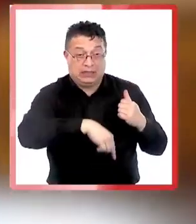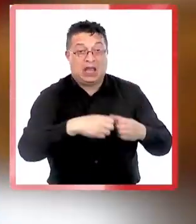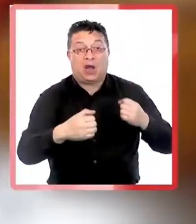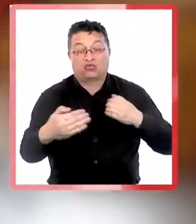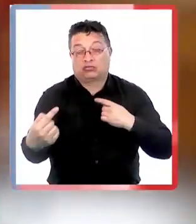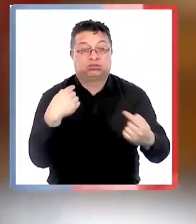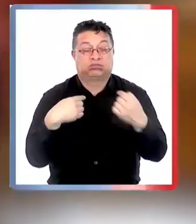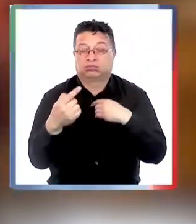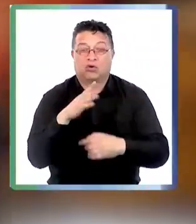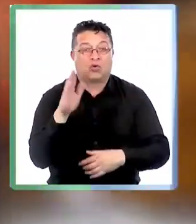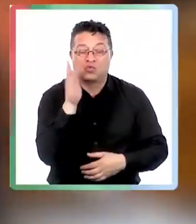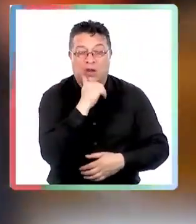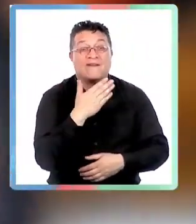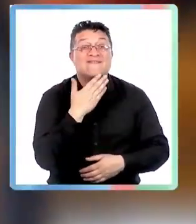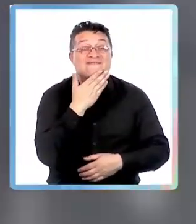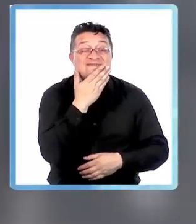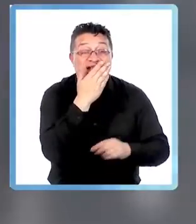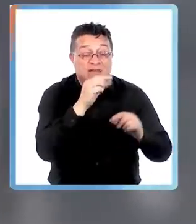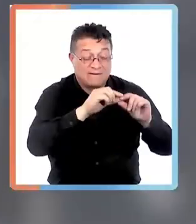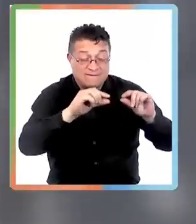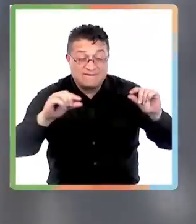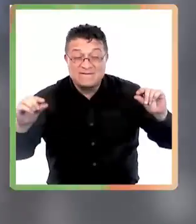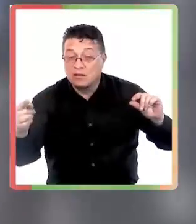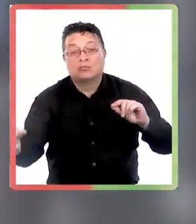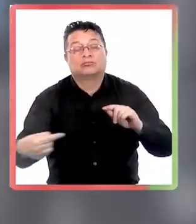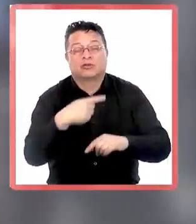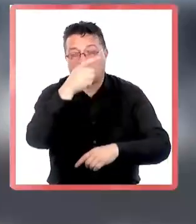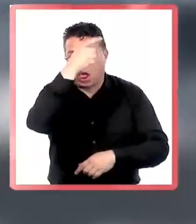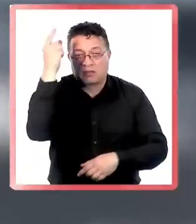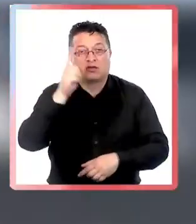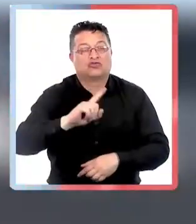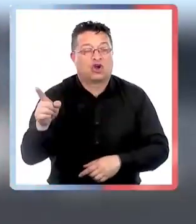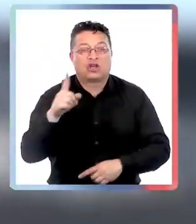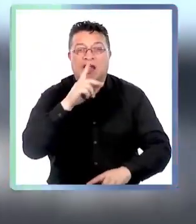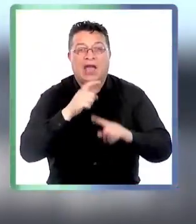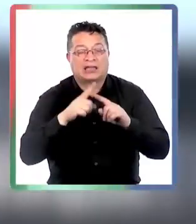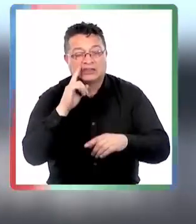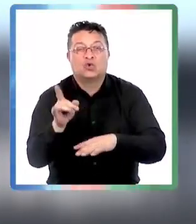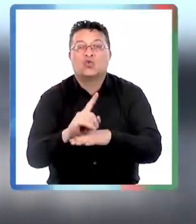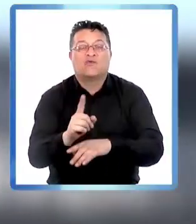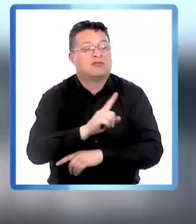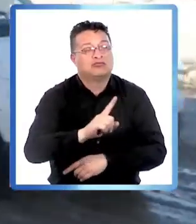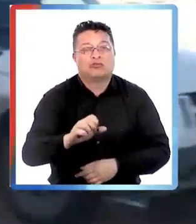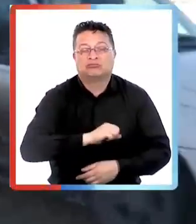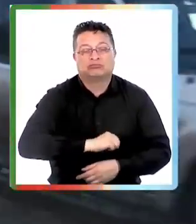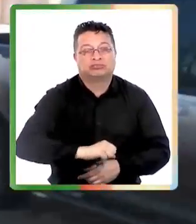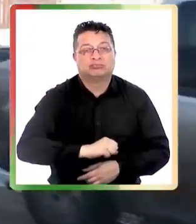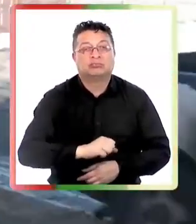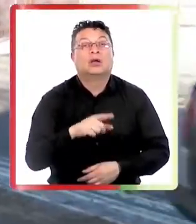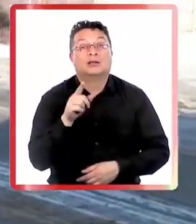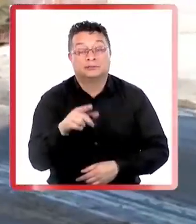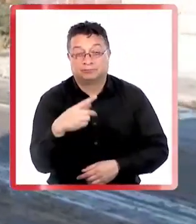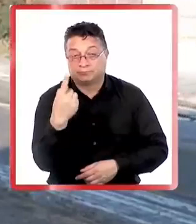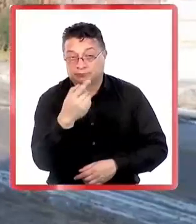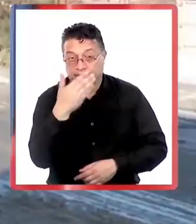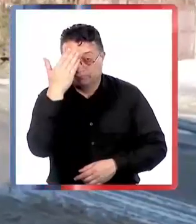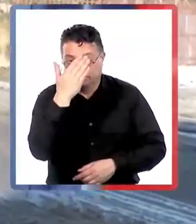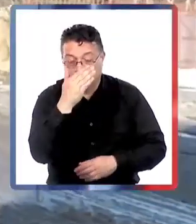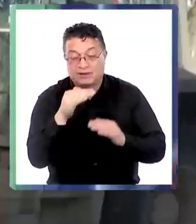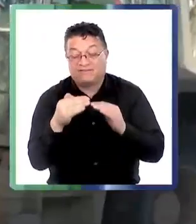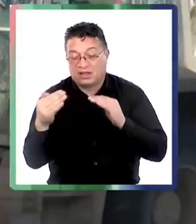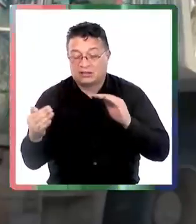tenemos acceso ni de vehículos ni de locomoción, porque cuando hay hielo, hay escarcha y nieve, no suben los colectivos, no suben los taxis, no suben los Uber. Es de esperar que las inquietudes